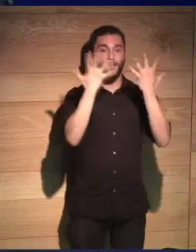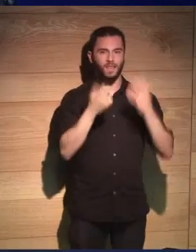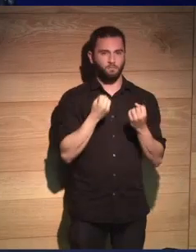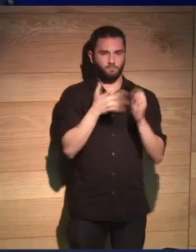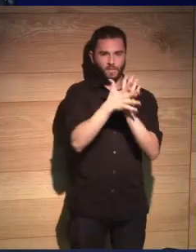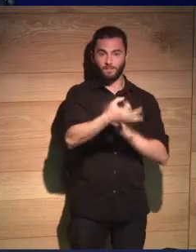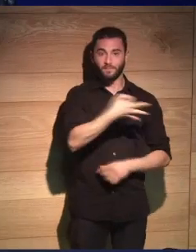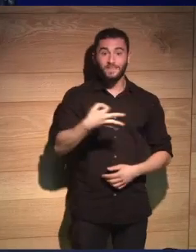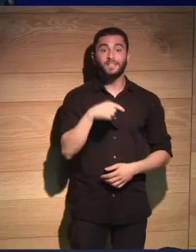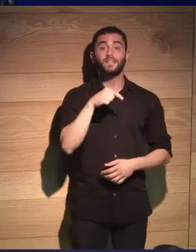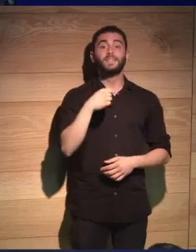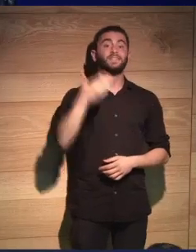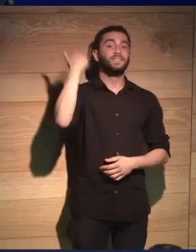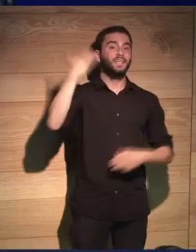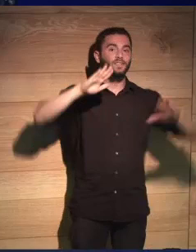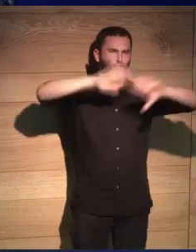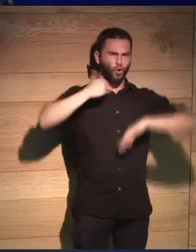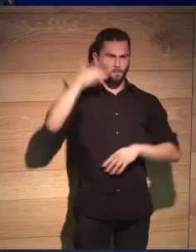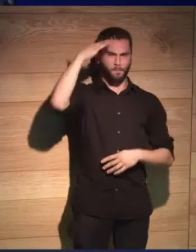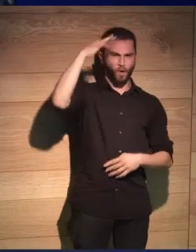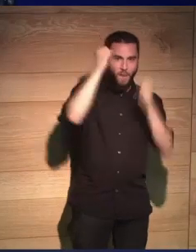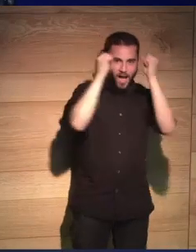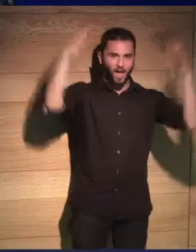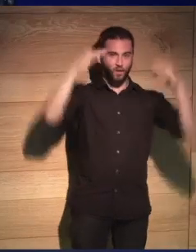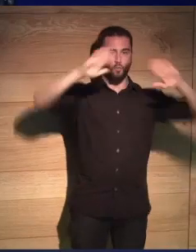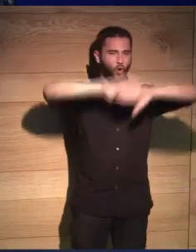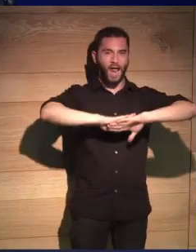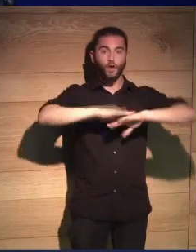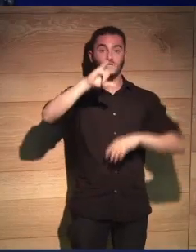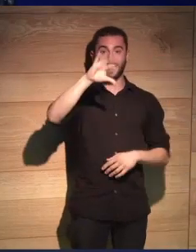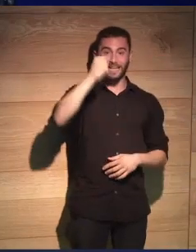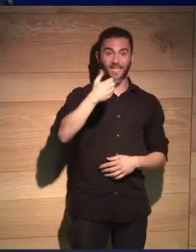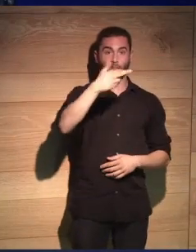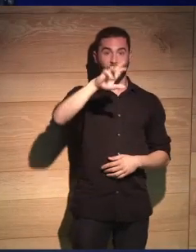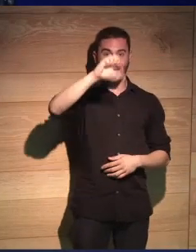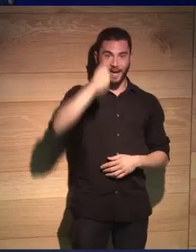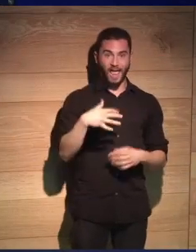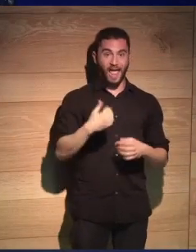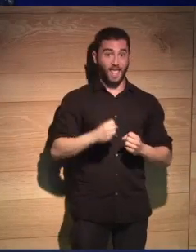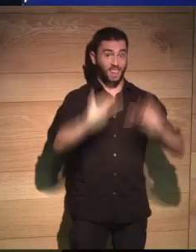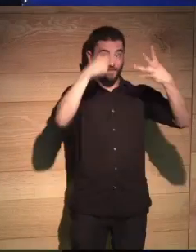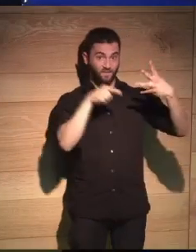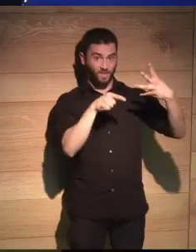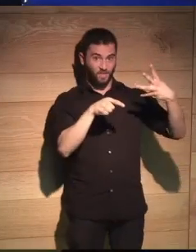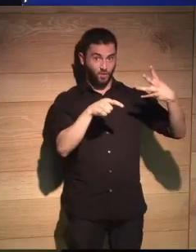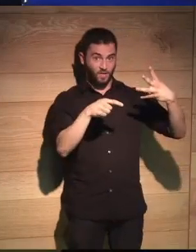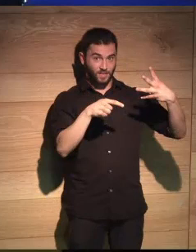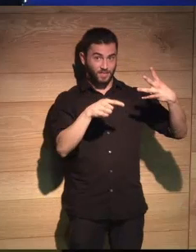noche, yo al menos lo imagino de noche, ¿no? Ilsa Barea a este edificio en el que nos encontramos